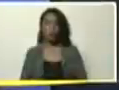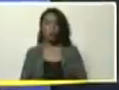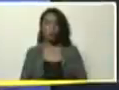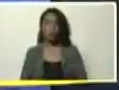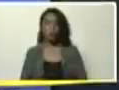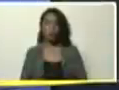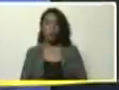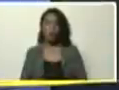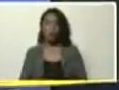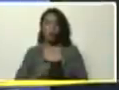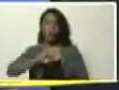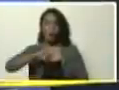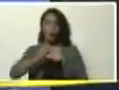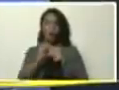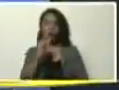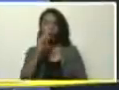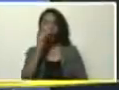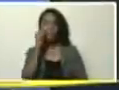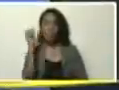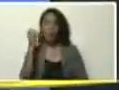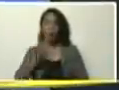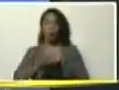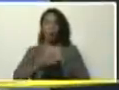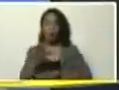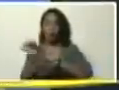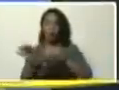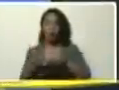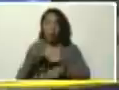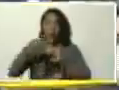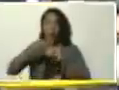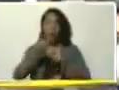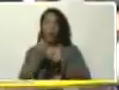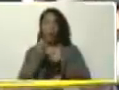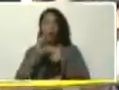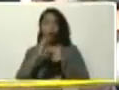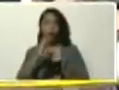a Jesús Monterola, alcalde del municipio Páez.